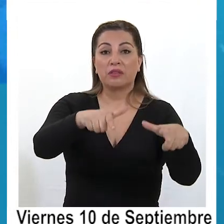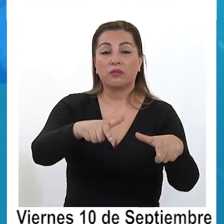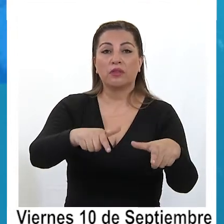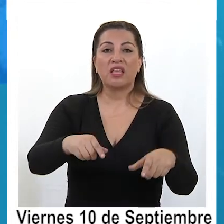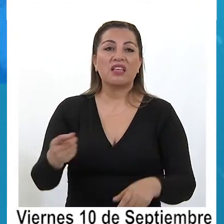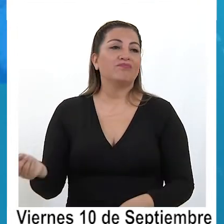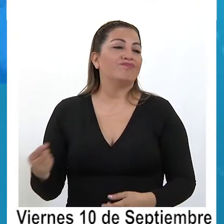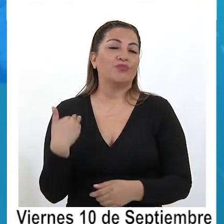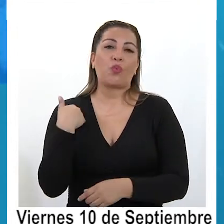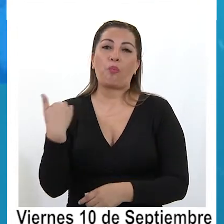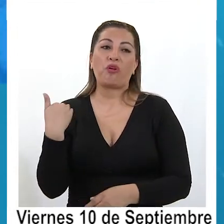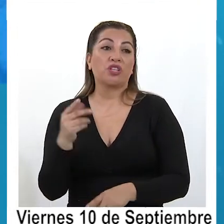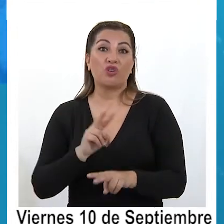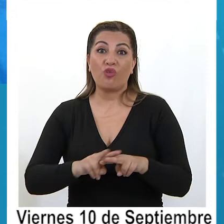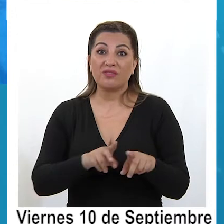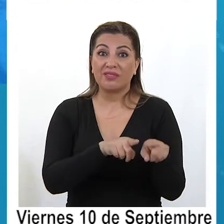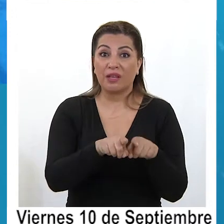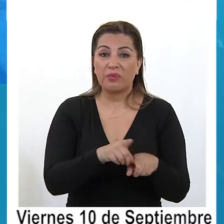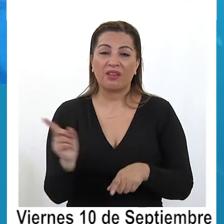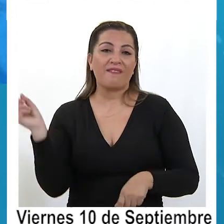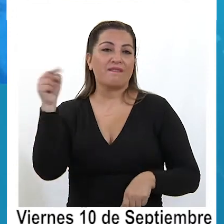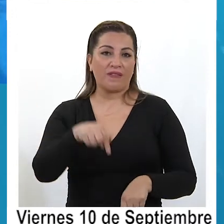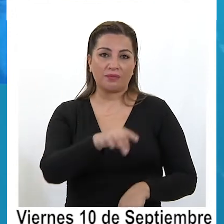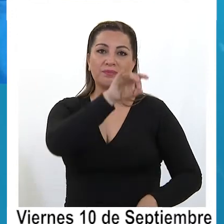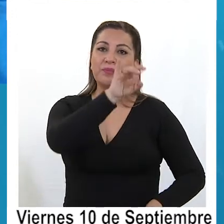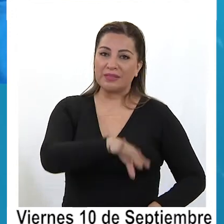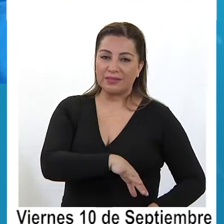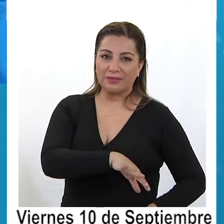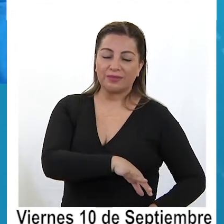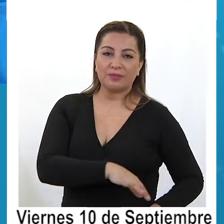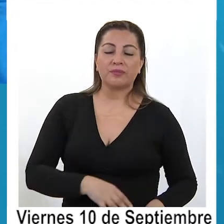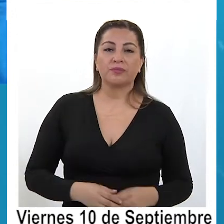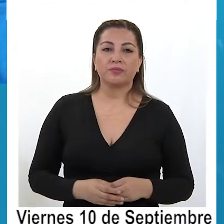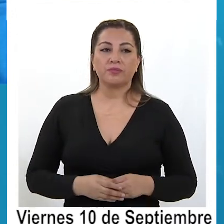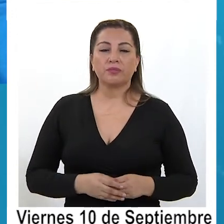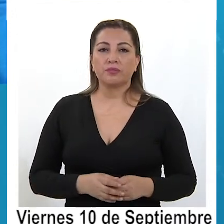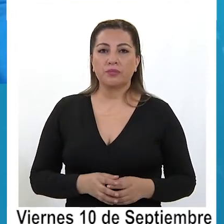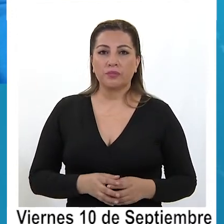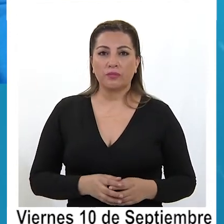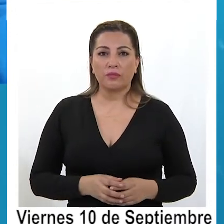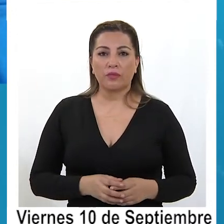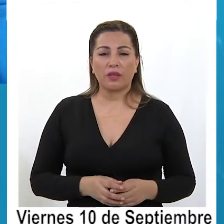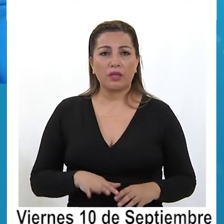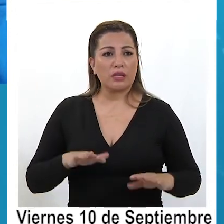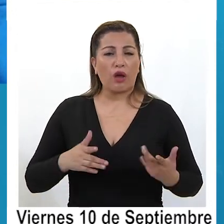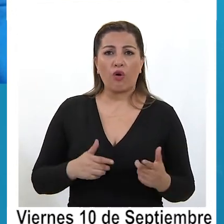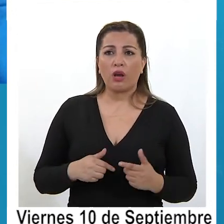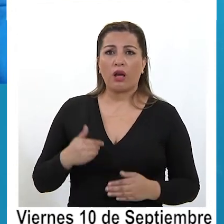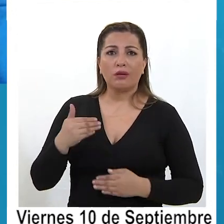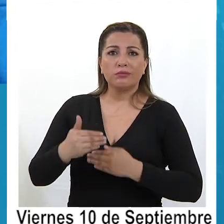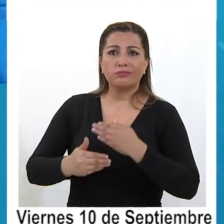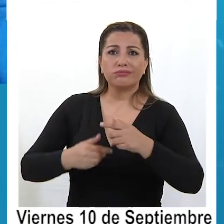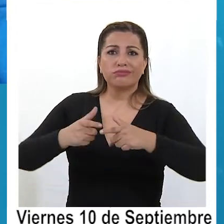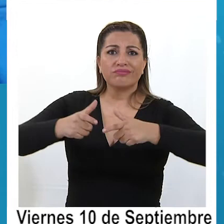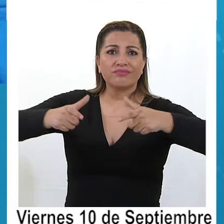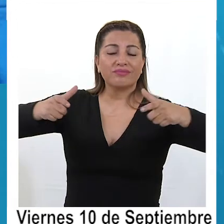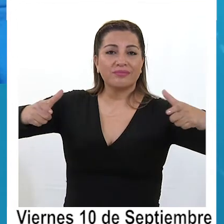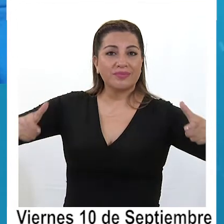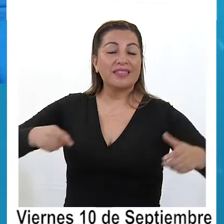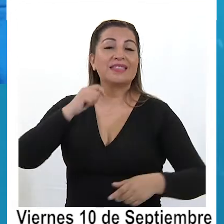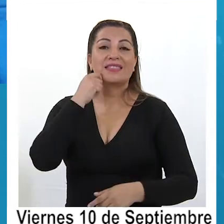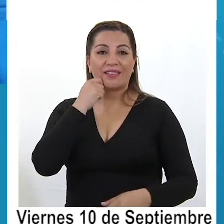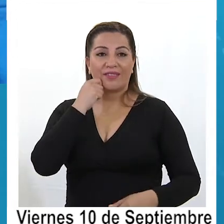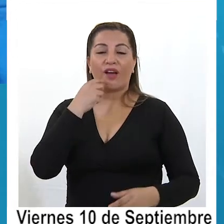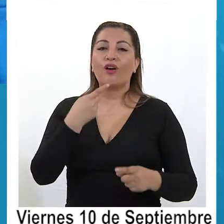forma irregular. Esta gran cantidad, que puede ser que cuantitativamente se ha incrementado en el tiempo, no es más que